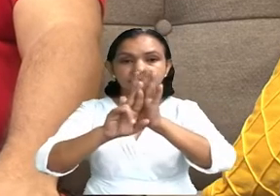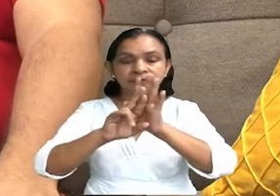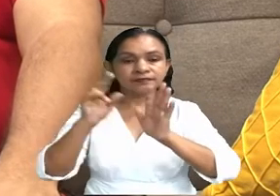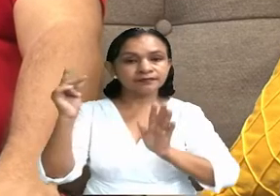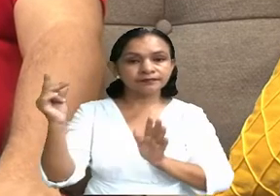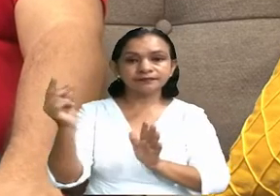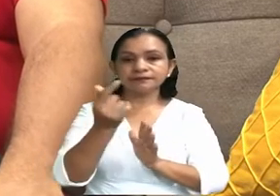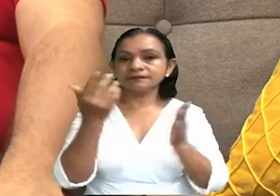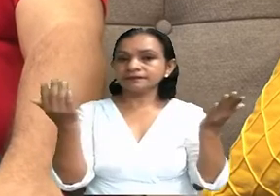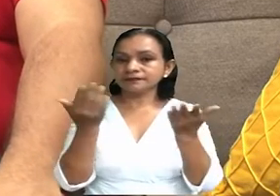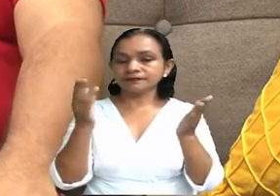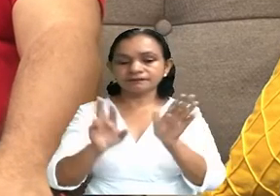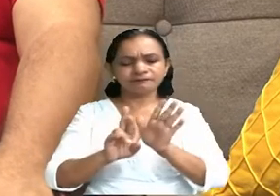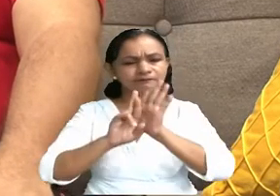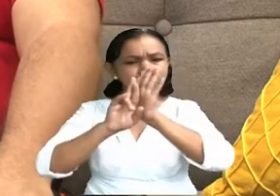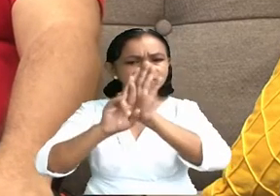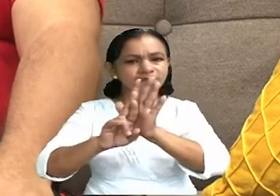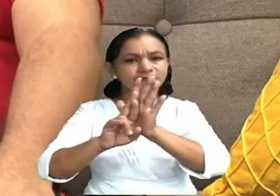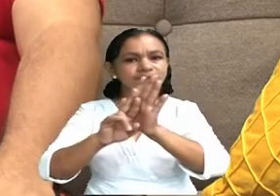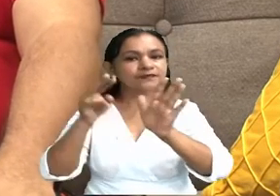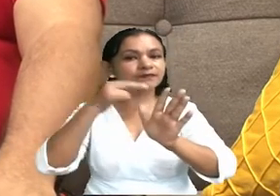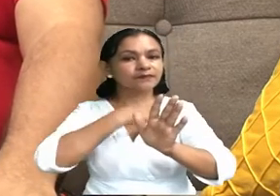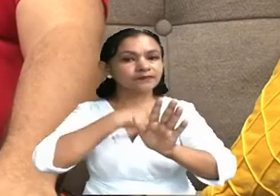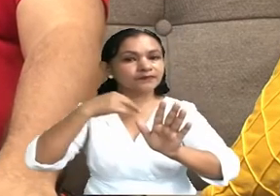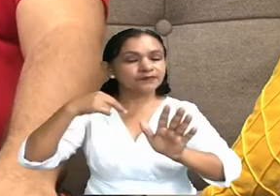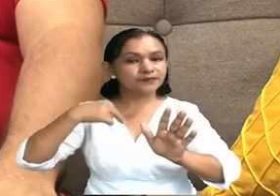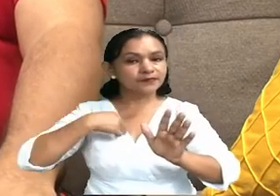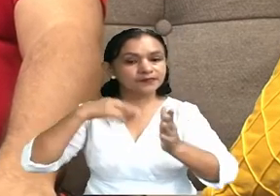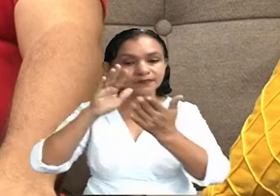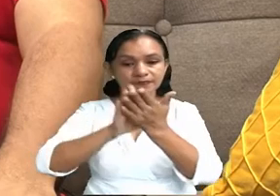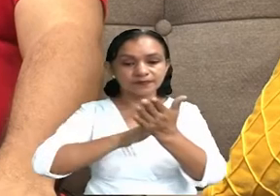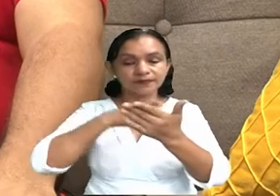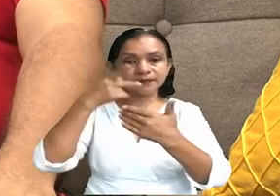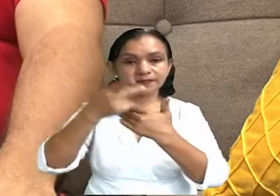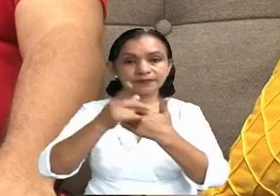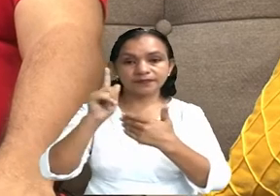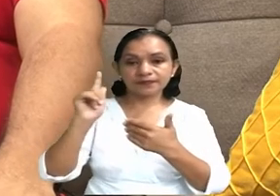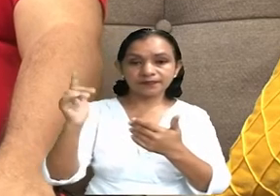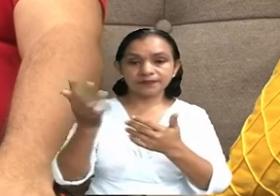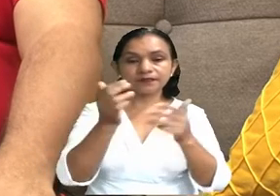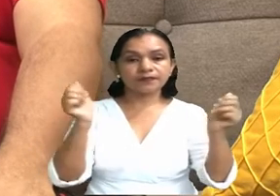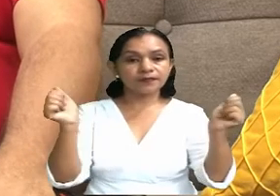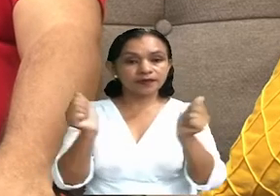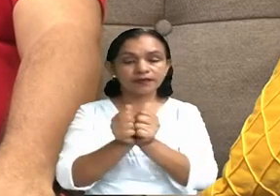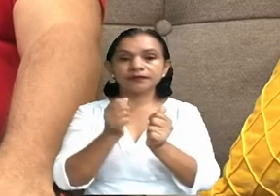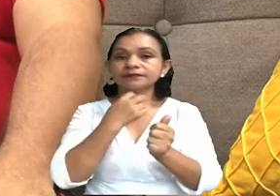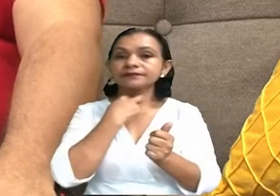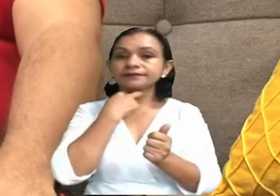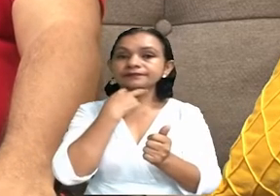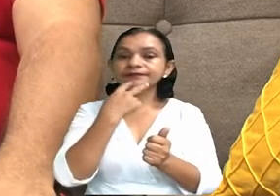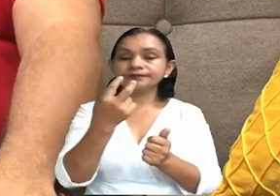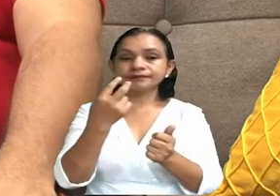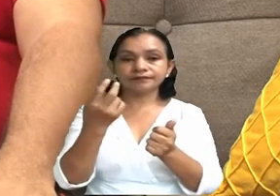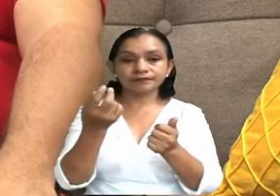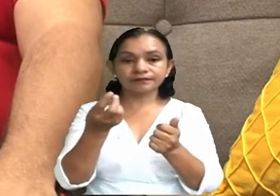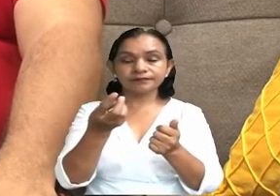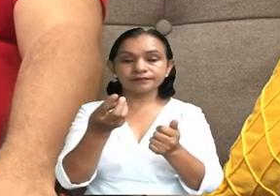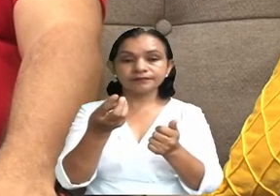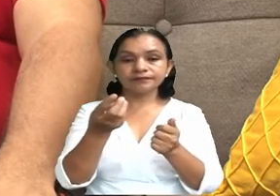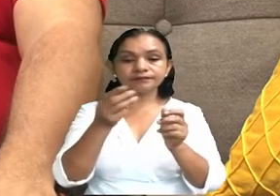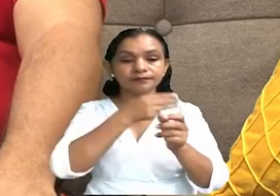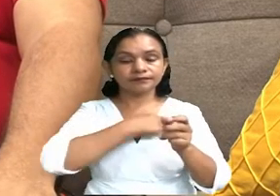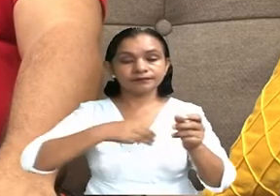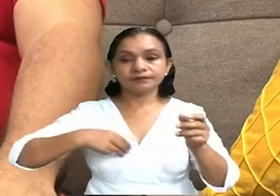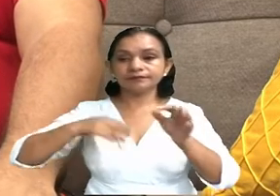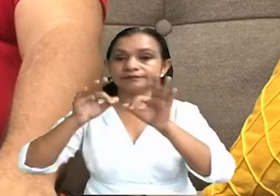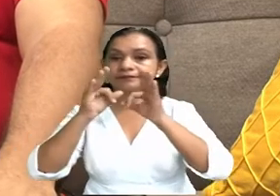inmediata. Esa respuesta inmediata, el programa Todos con Vos, esa información la canaliza al Ministerio de la Familia,